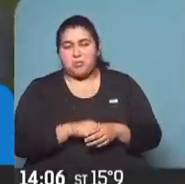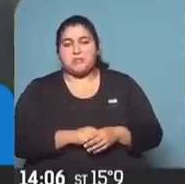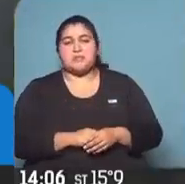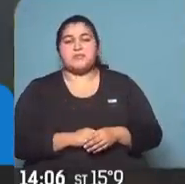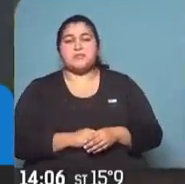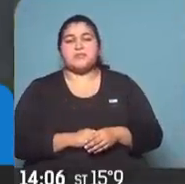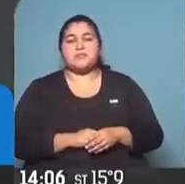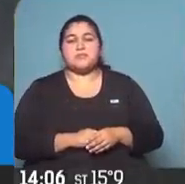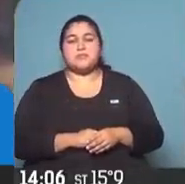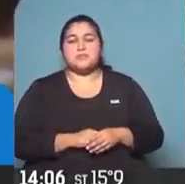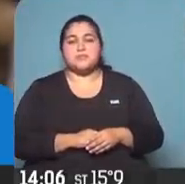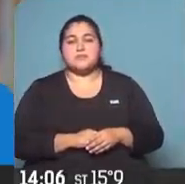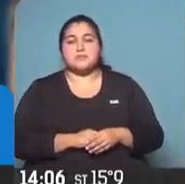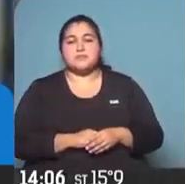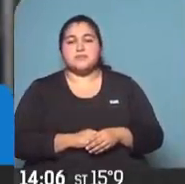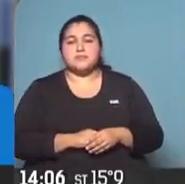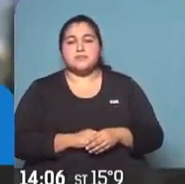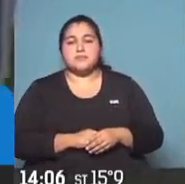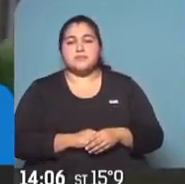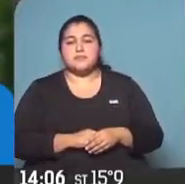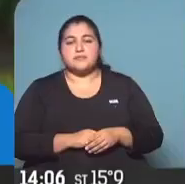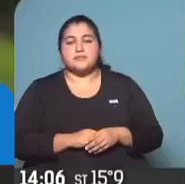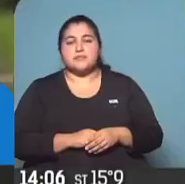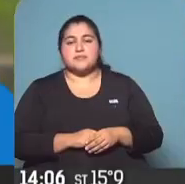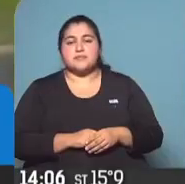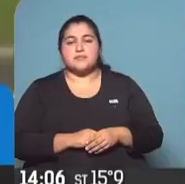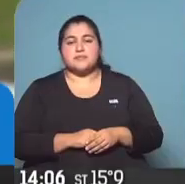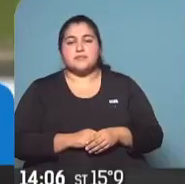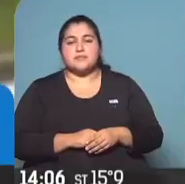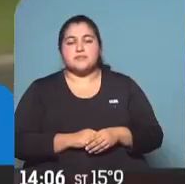de la independencia de la república argentina